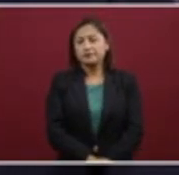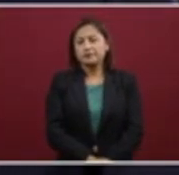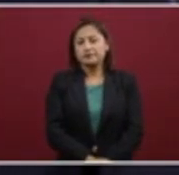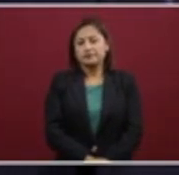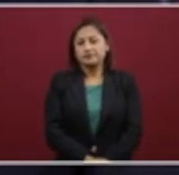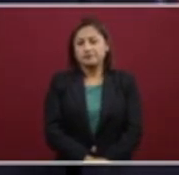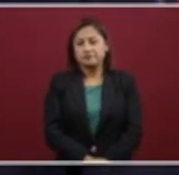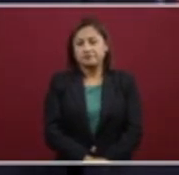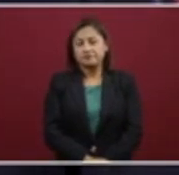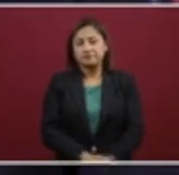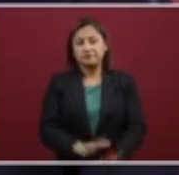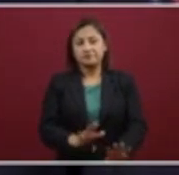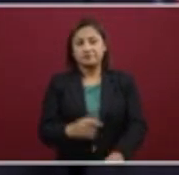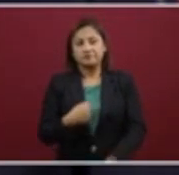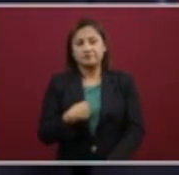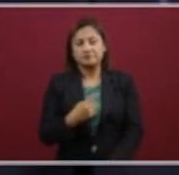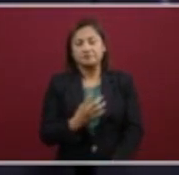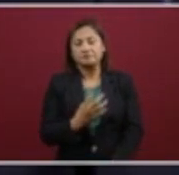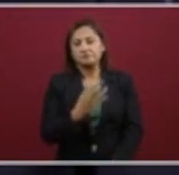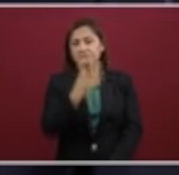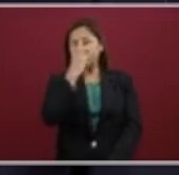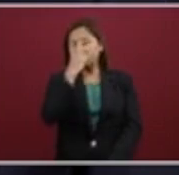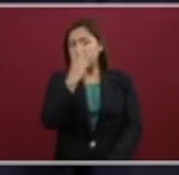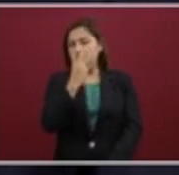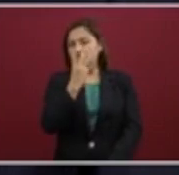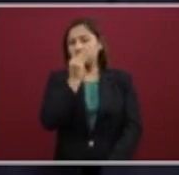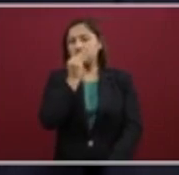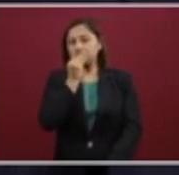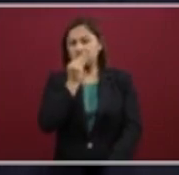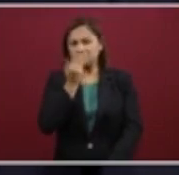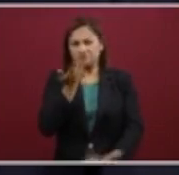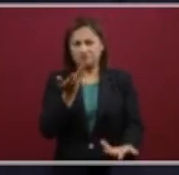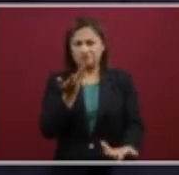entonces no tendría autoridad. Pero fui jefe de